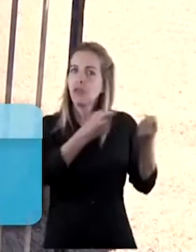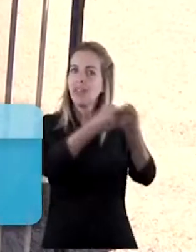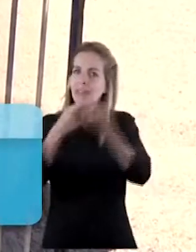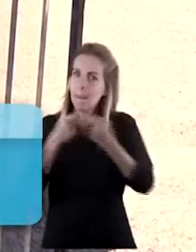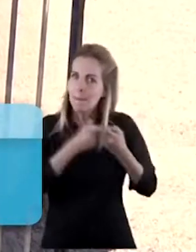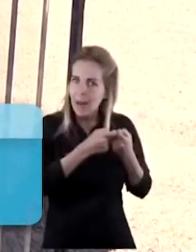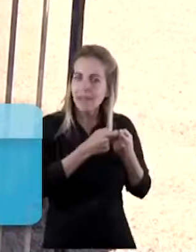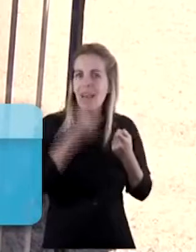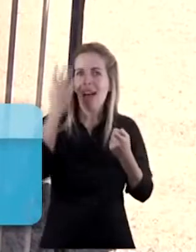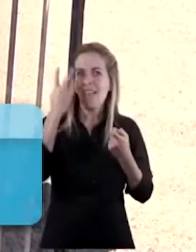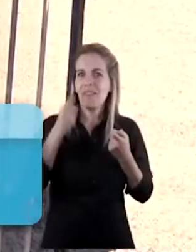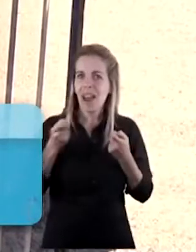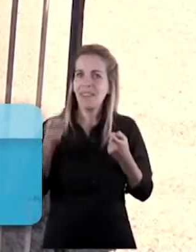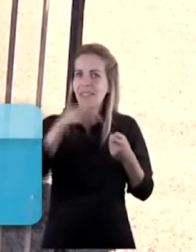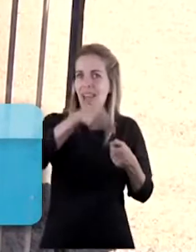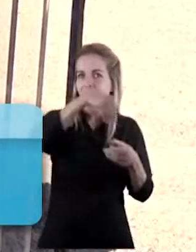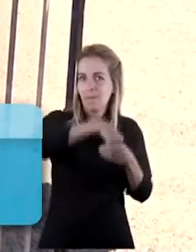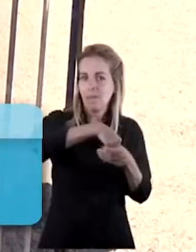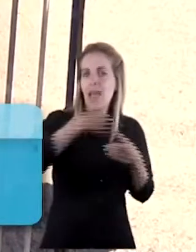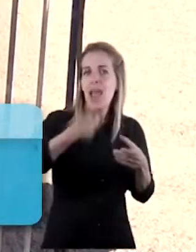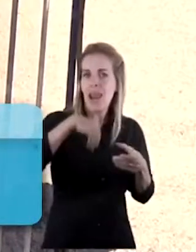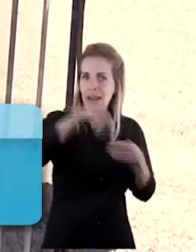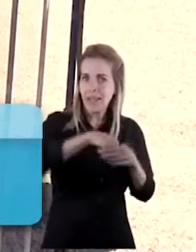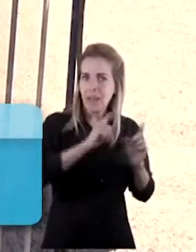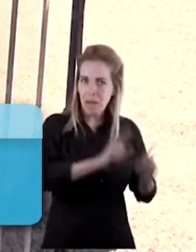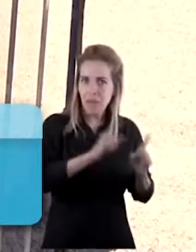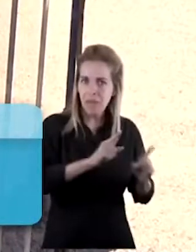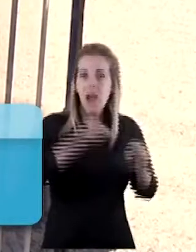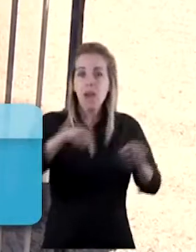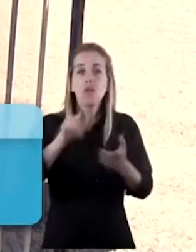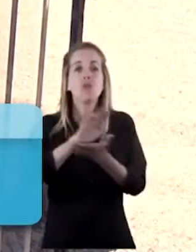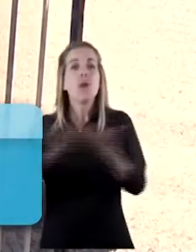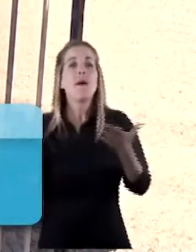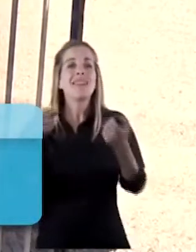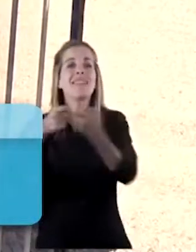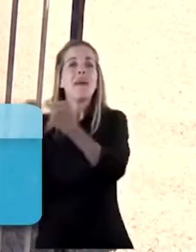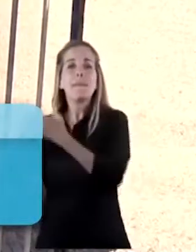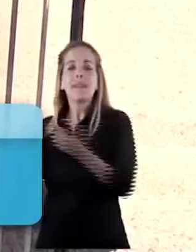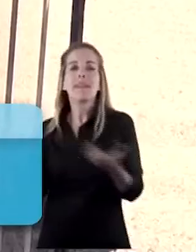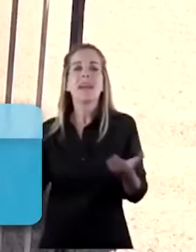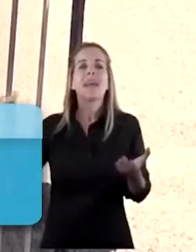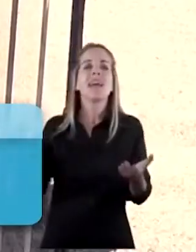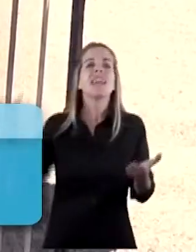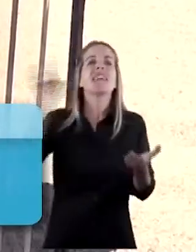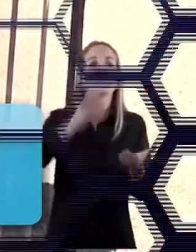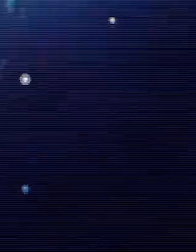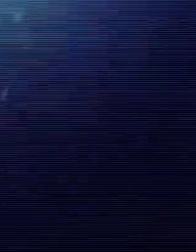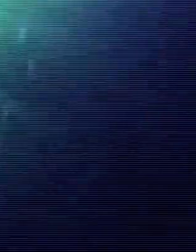desde hace muchos años, sino que hay muchas otras nuevas empresas que siguen invirtiendo. Y tenemos además enormes lazos culturales.